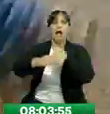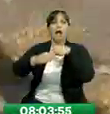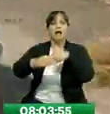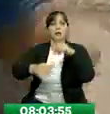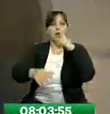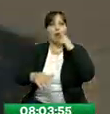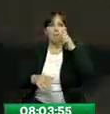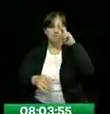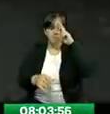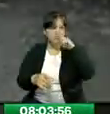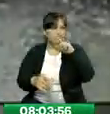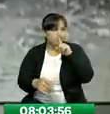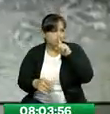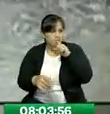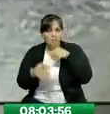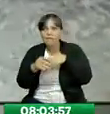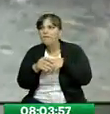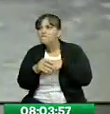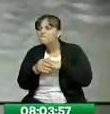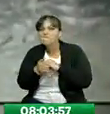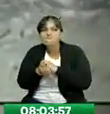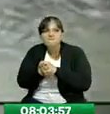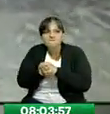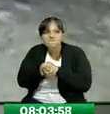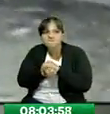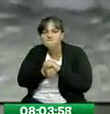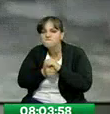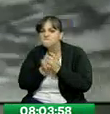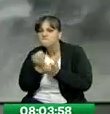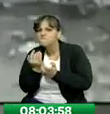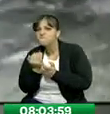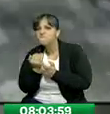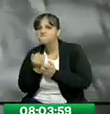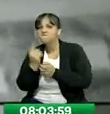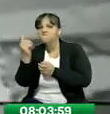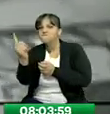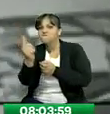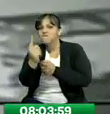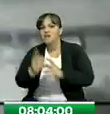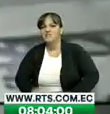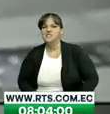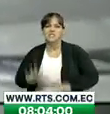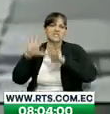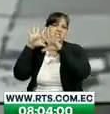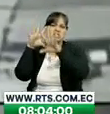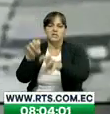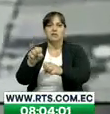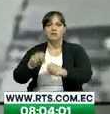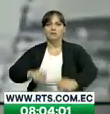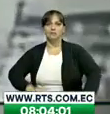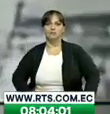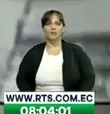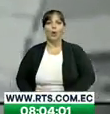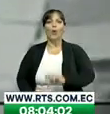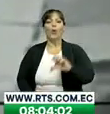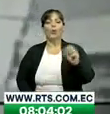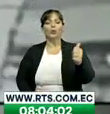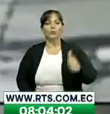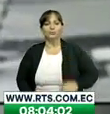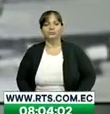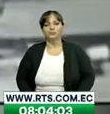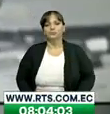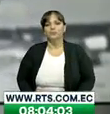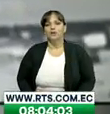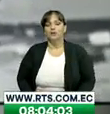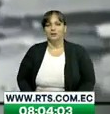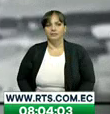árbol pero ese no es el único caso otro habitante del mismo sector primavera dos del cantón durán indicó que